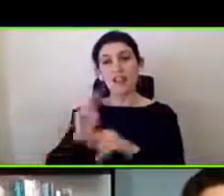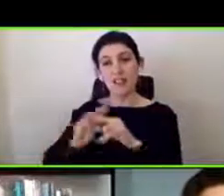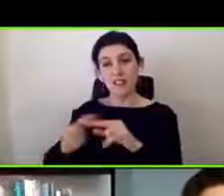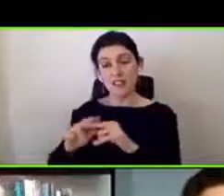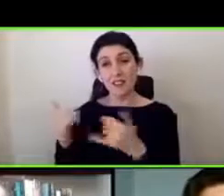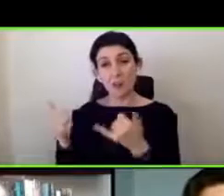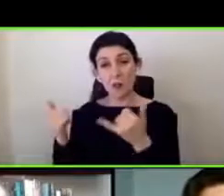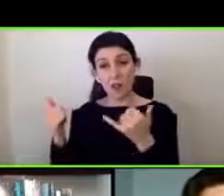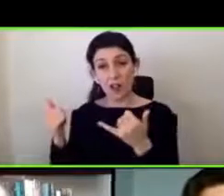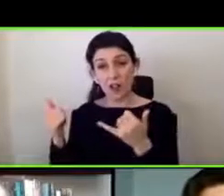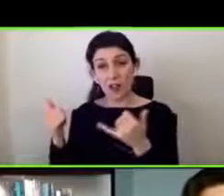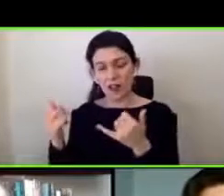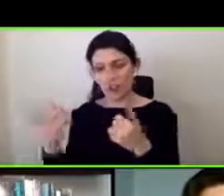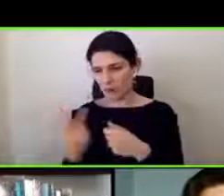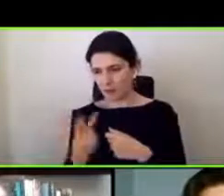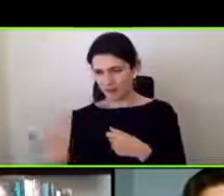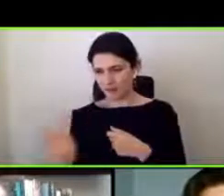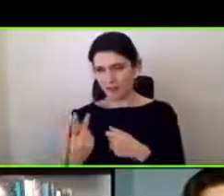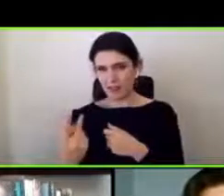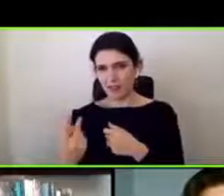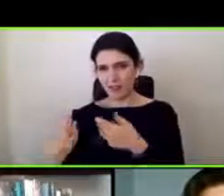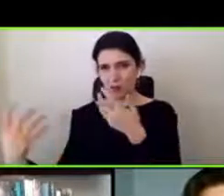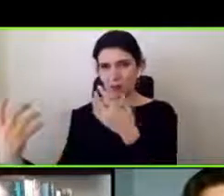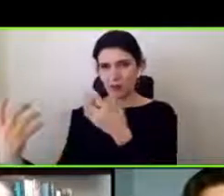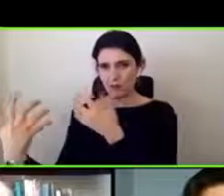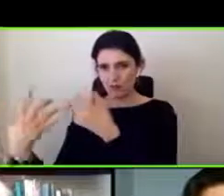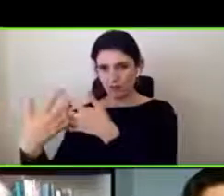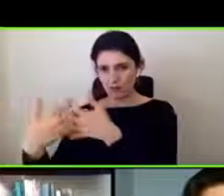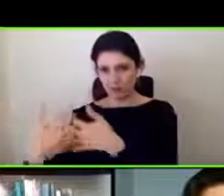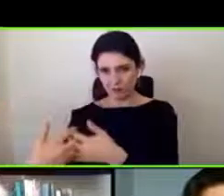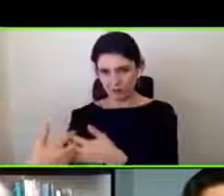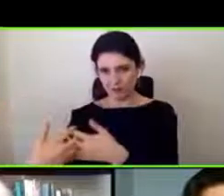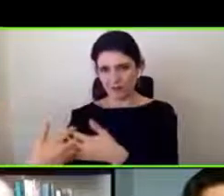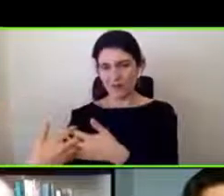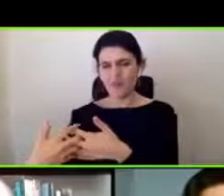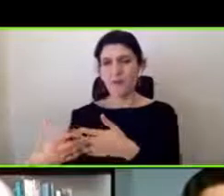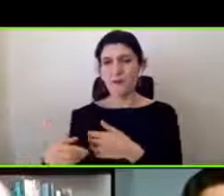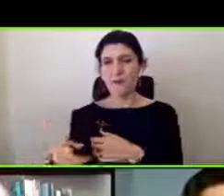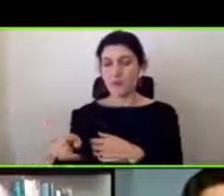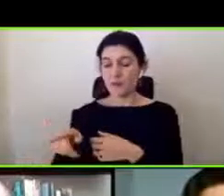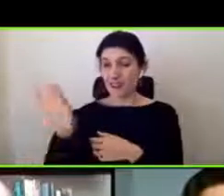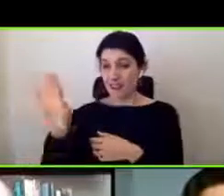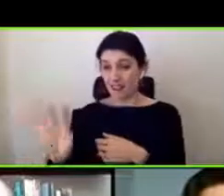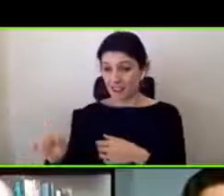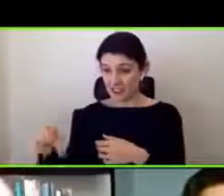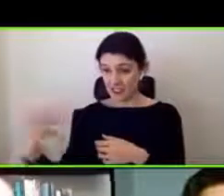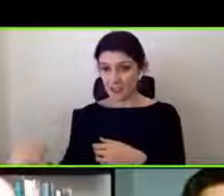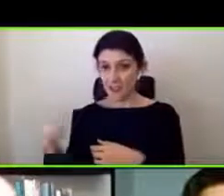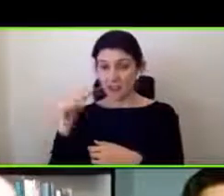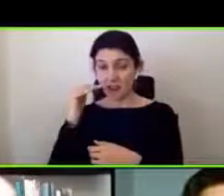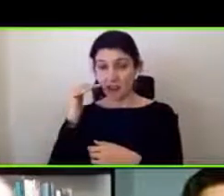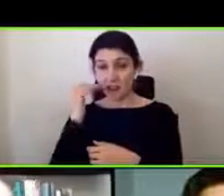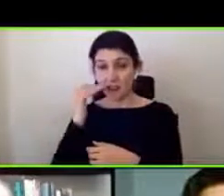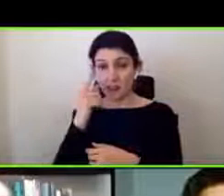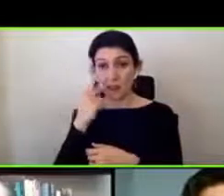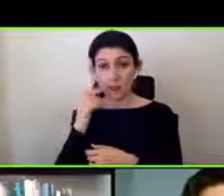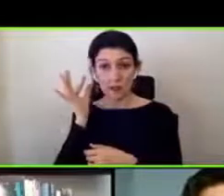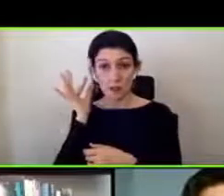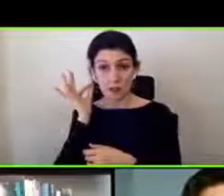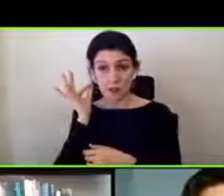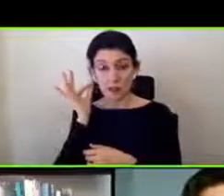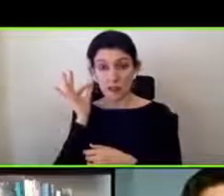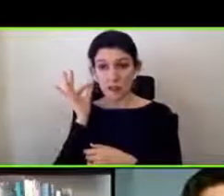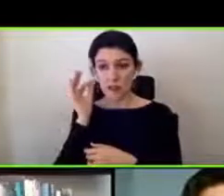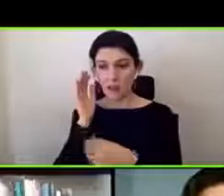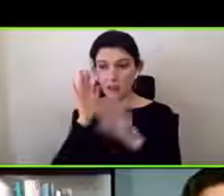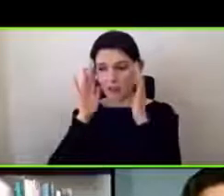proceso sincrónico, atendiendo a las características particulares de cada niño o de cada niña, pero siempre con la intención de ir promoviendo